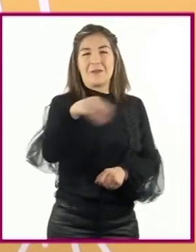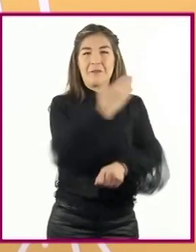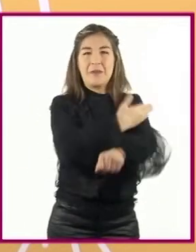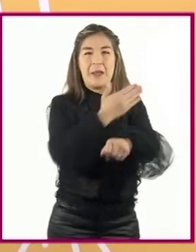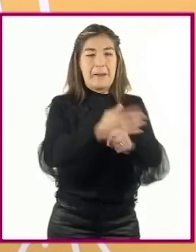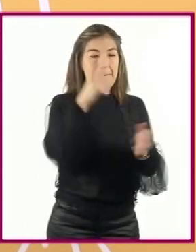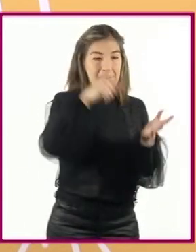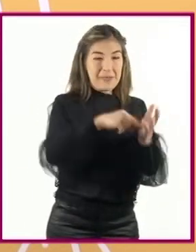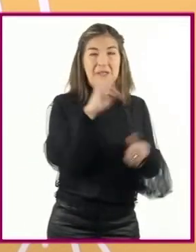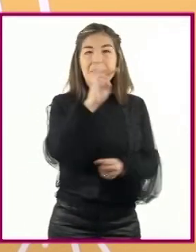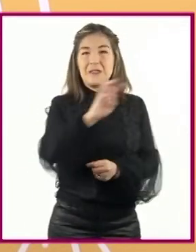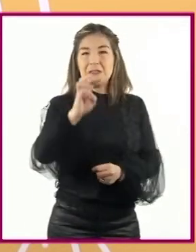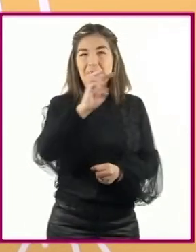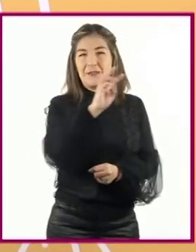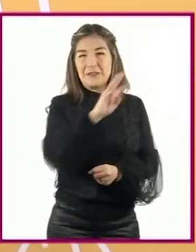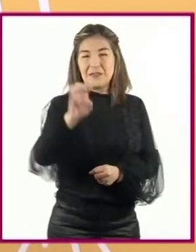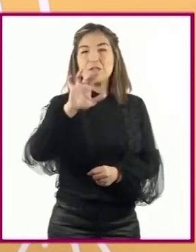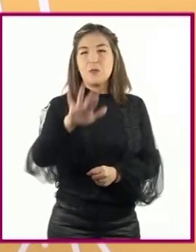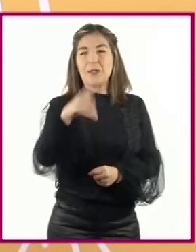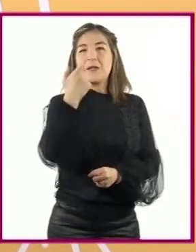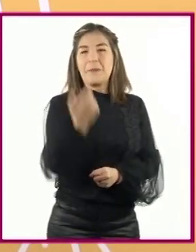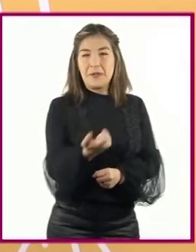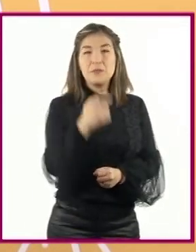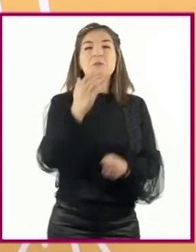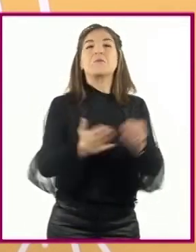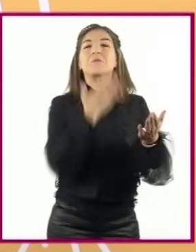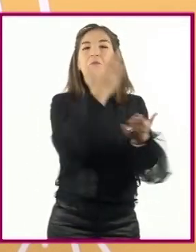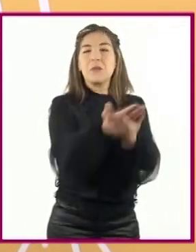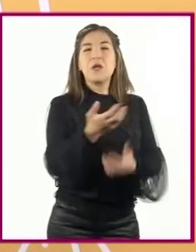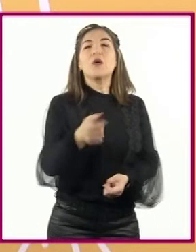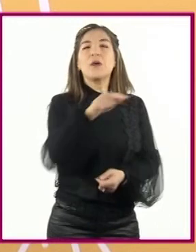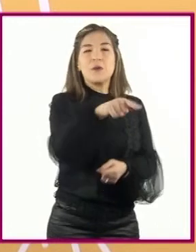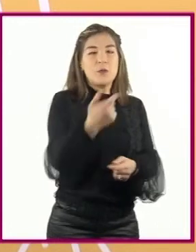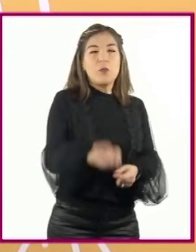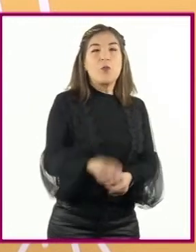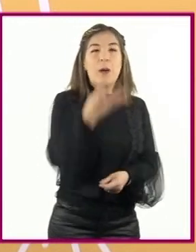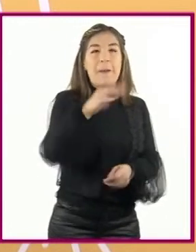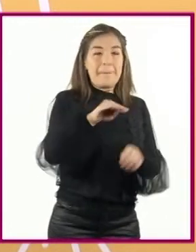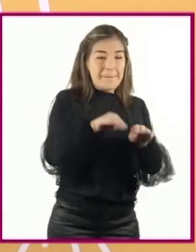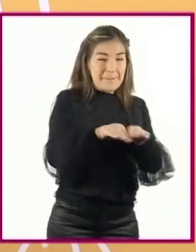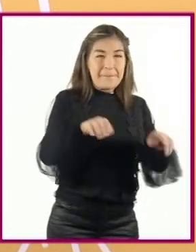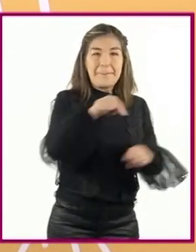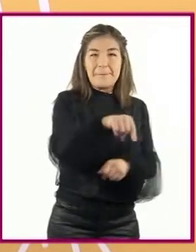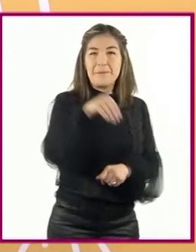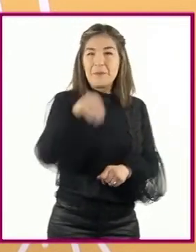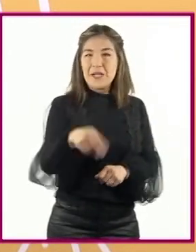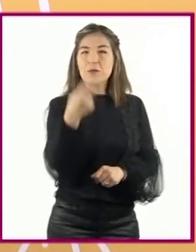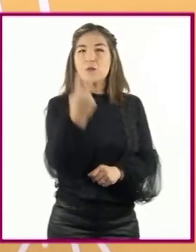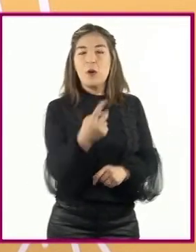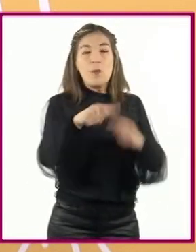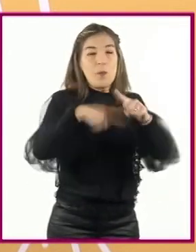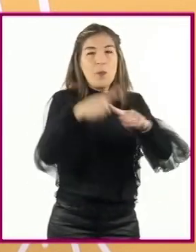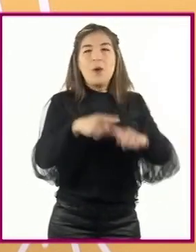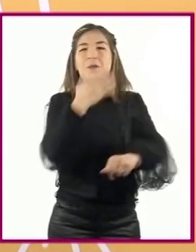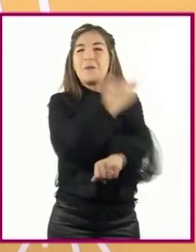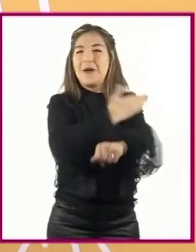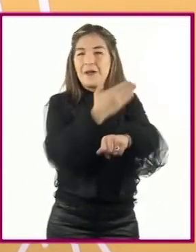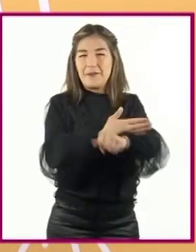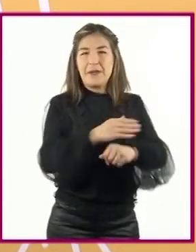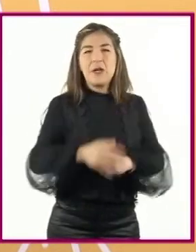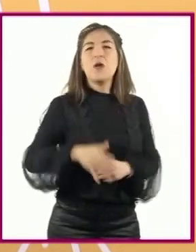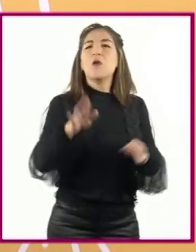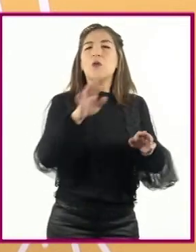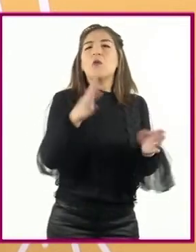de 1,350 pesos y se solicita encontrar el precio por metro cuadrado de madera. ¿Qué operación ayuda a determinar el